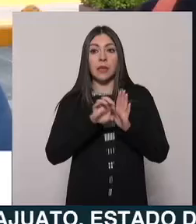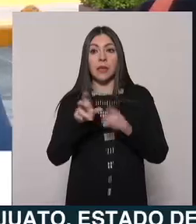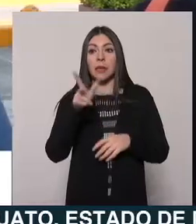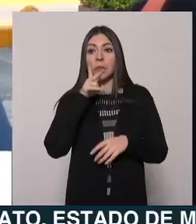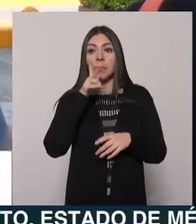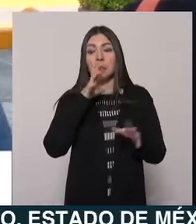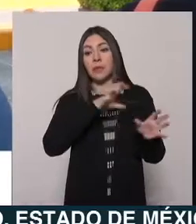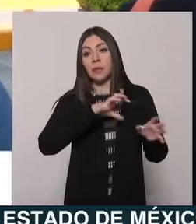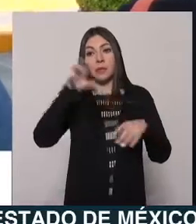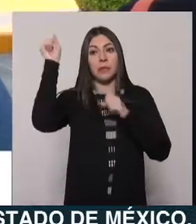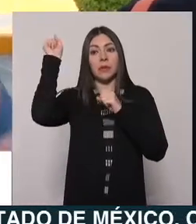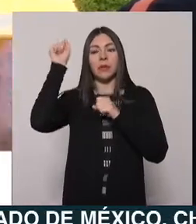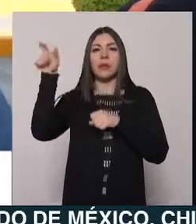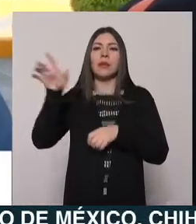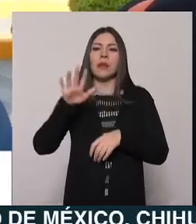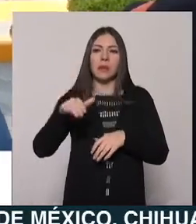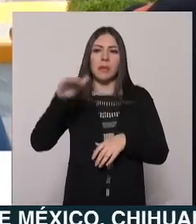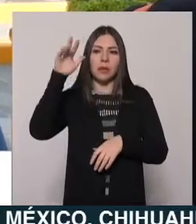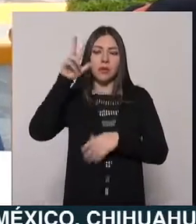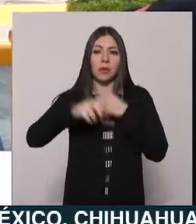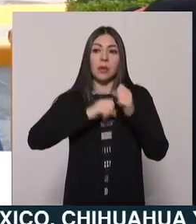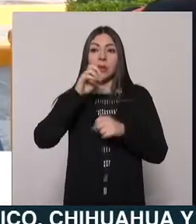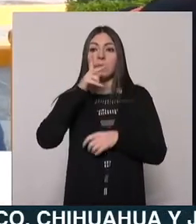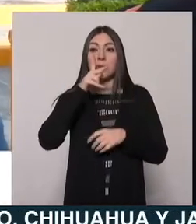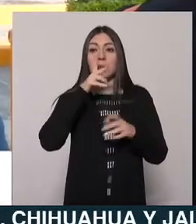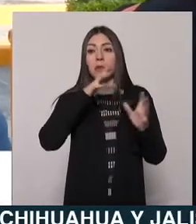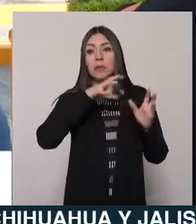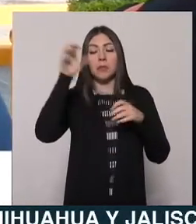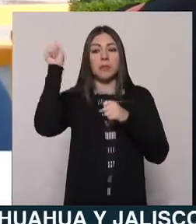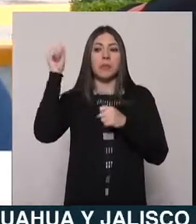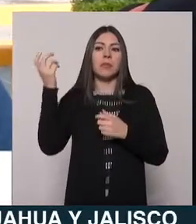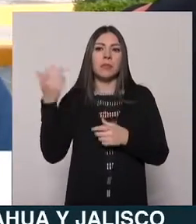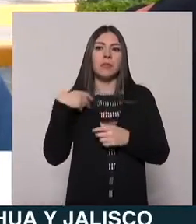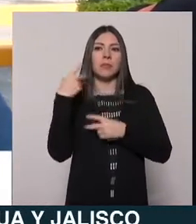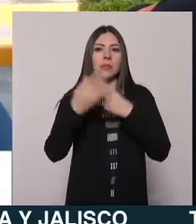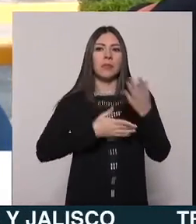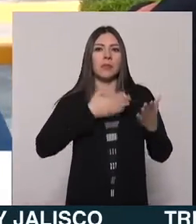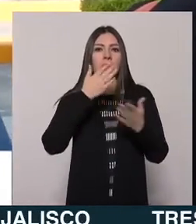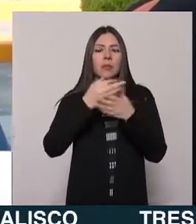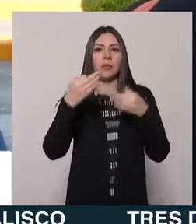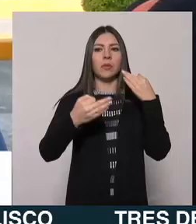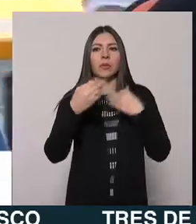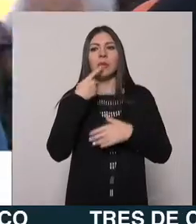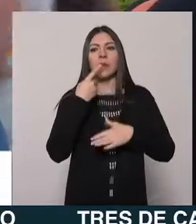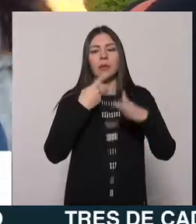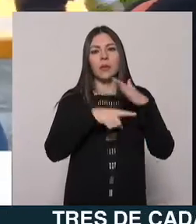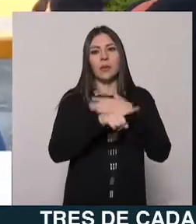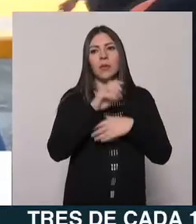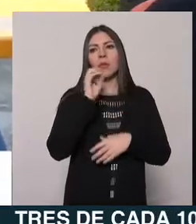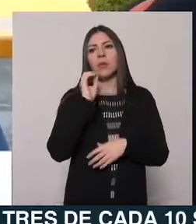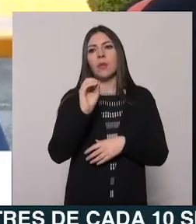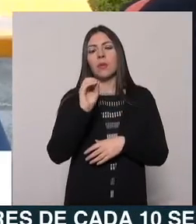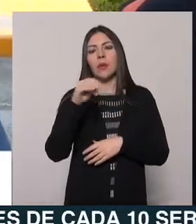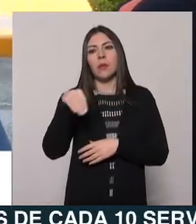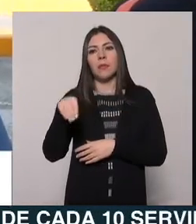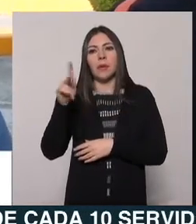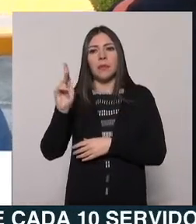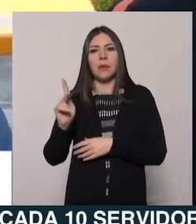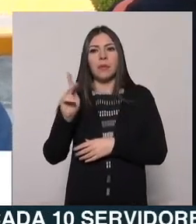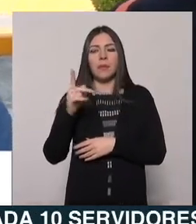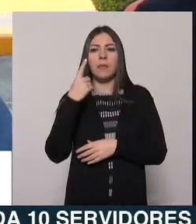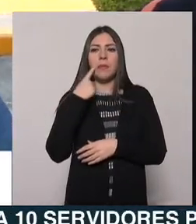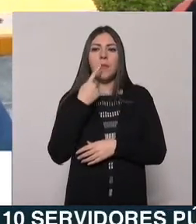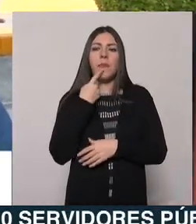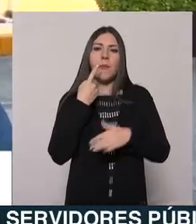se la llevara, claro, ya es mayor de edad, pero si su papá se la llevara, pues acudo al juzgado a levantarla o a un ministerio público